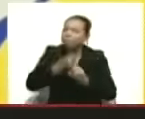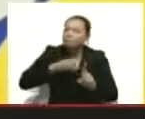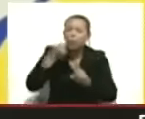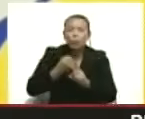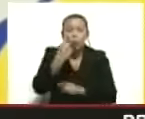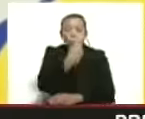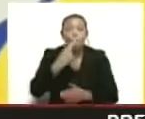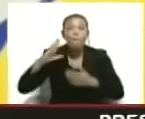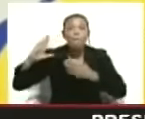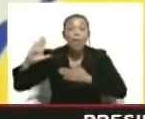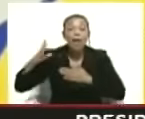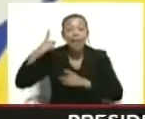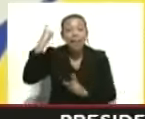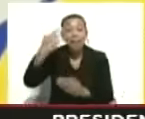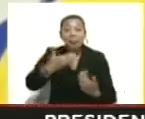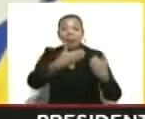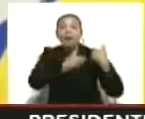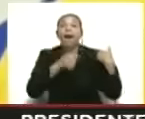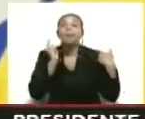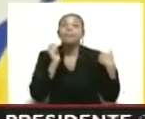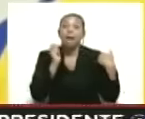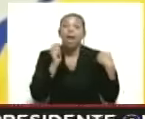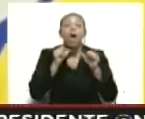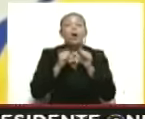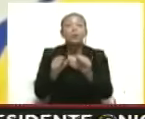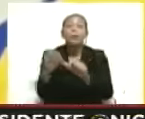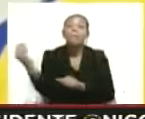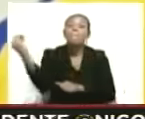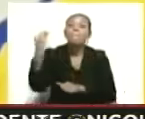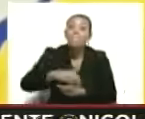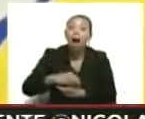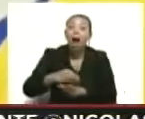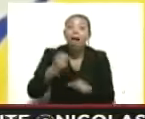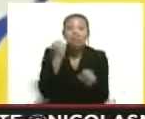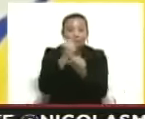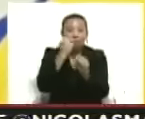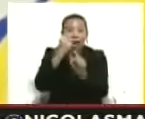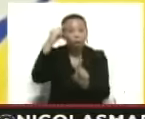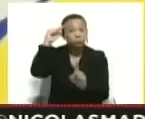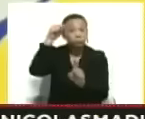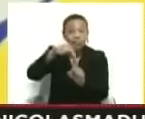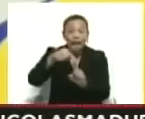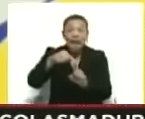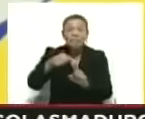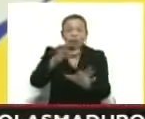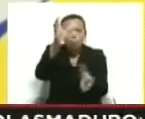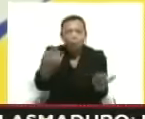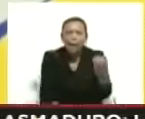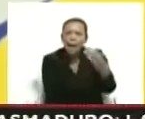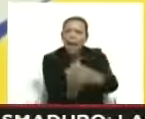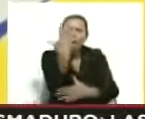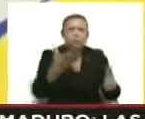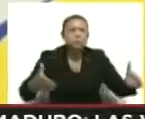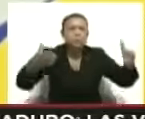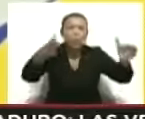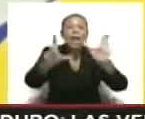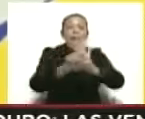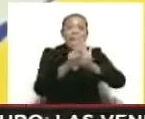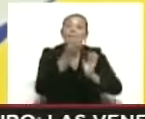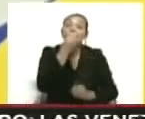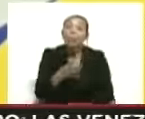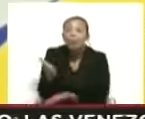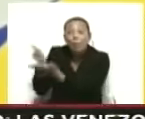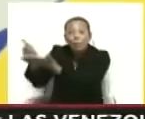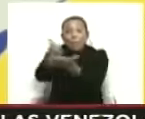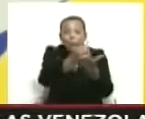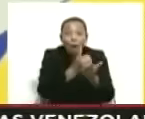haber cumplida la tarea de continuar en el trabajo de la edificación de leyes buenas para el